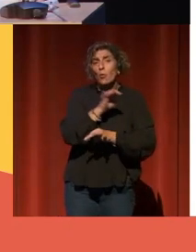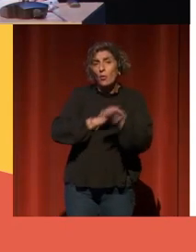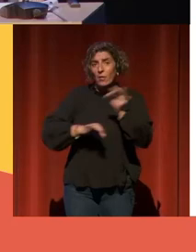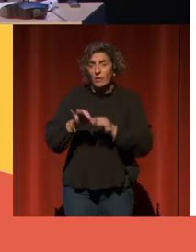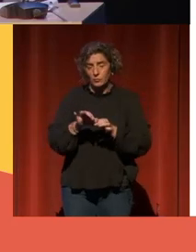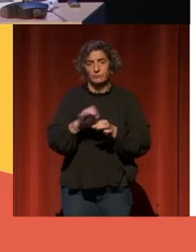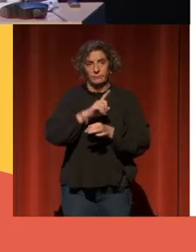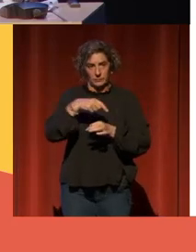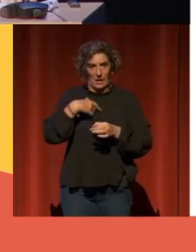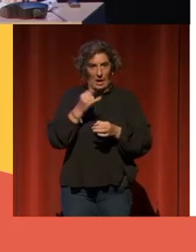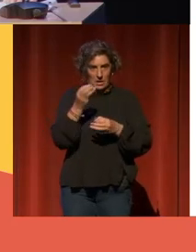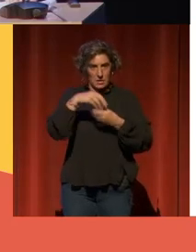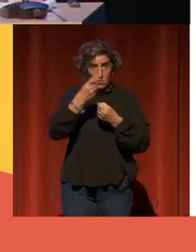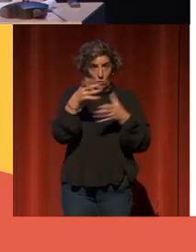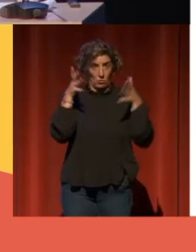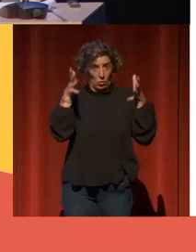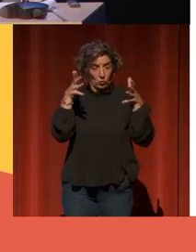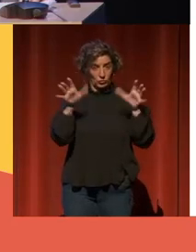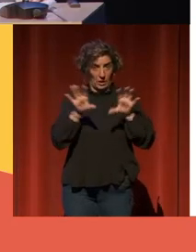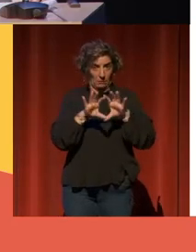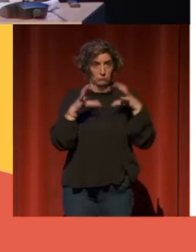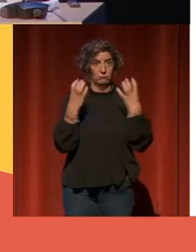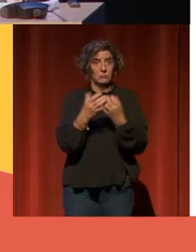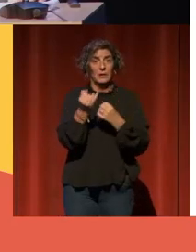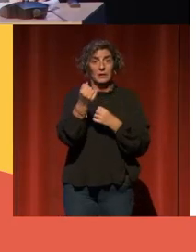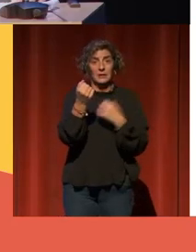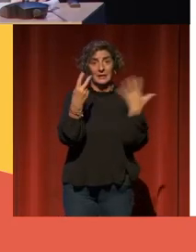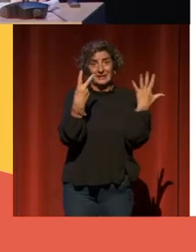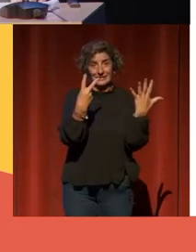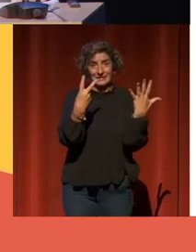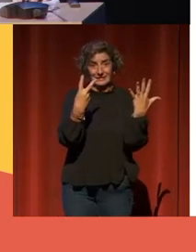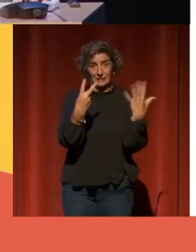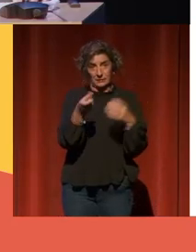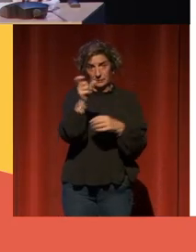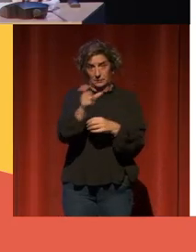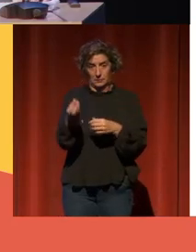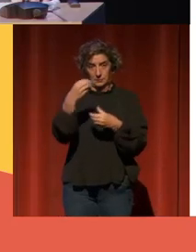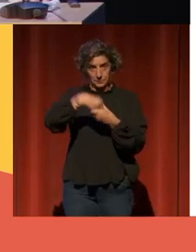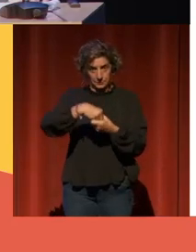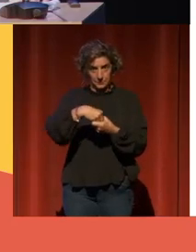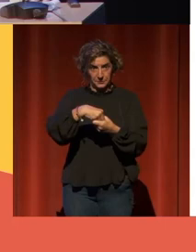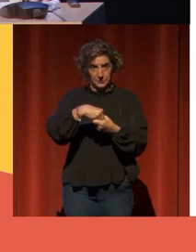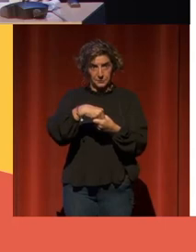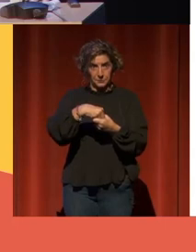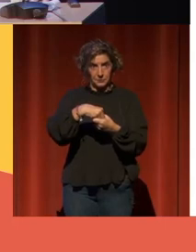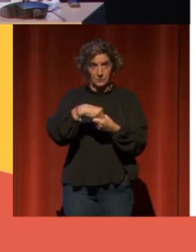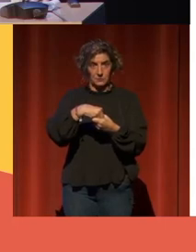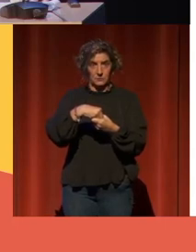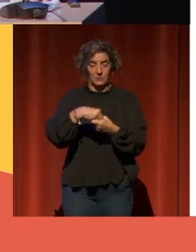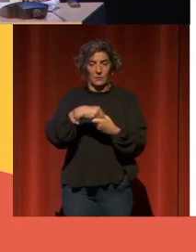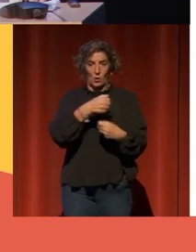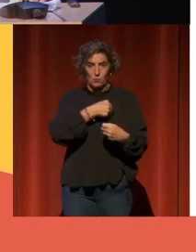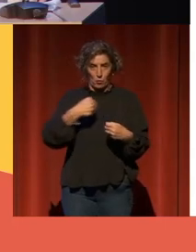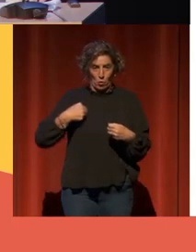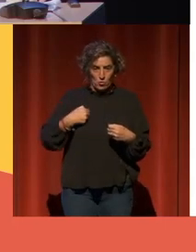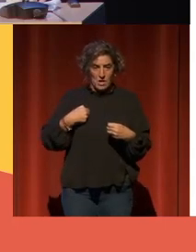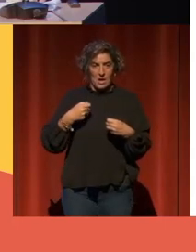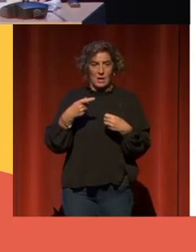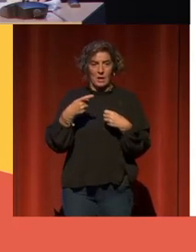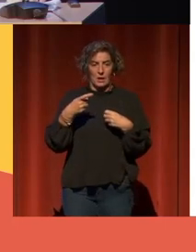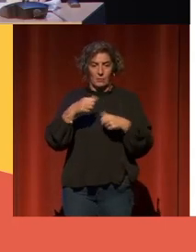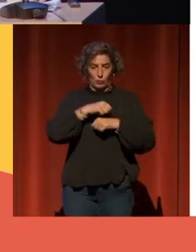tenemos un consejo directivo de siete miembros Polonia Portugal